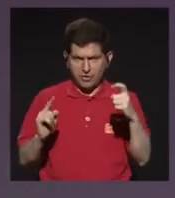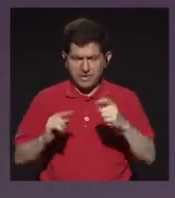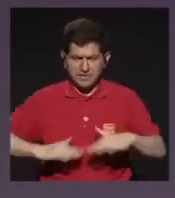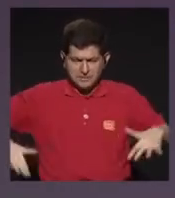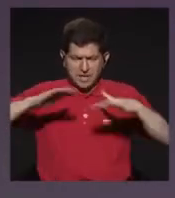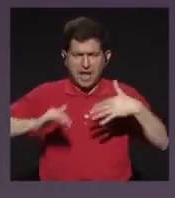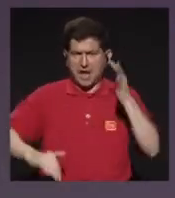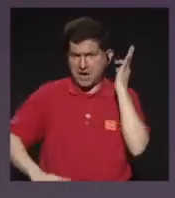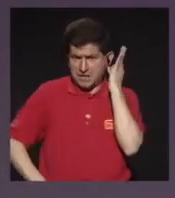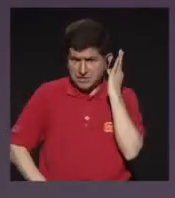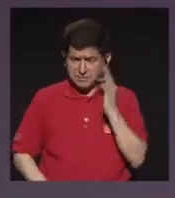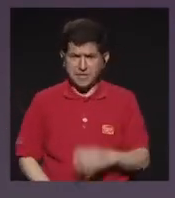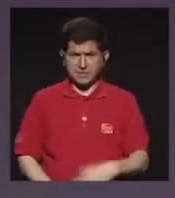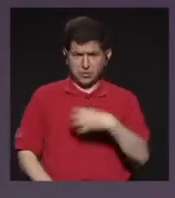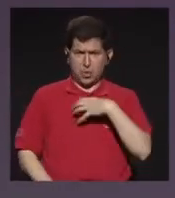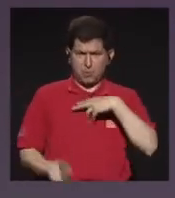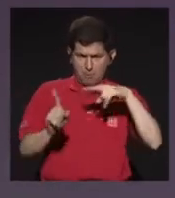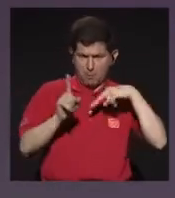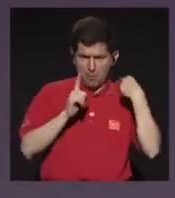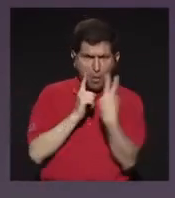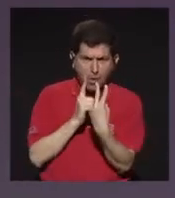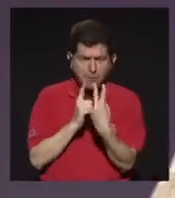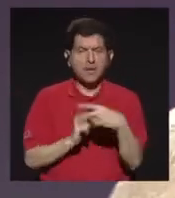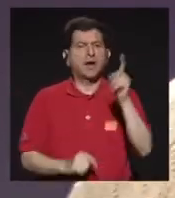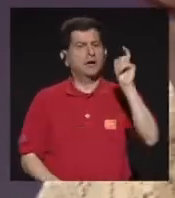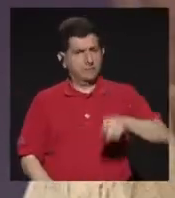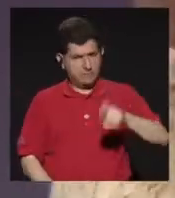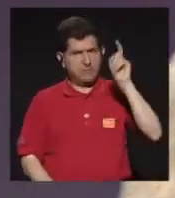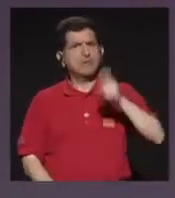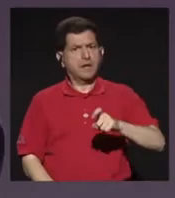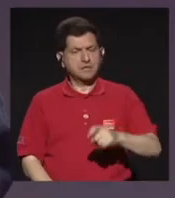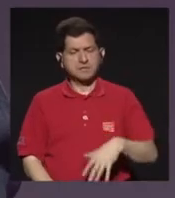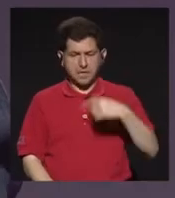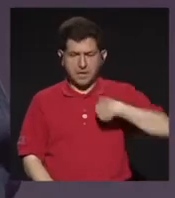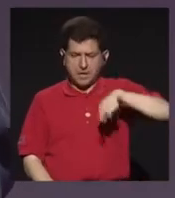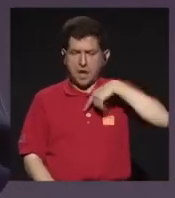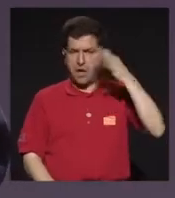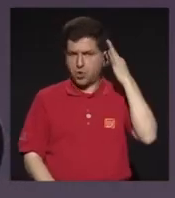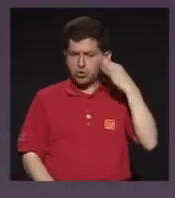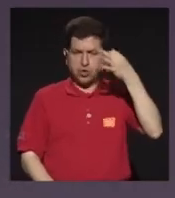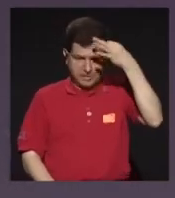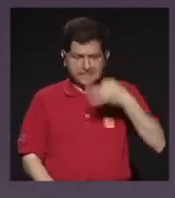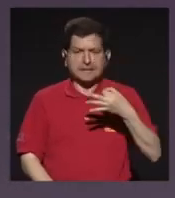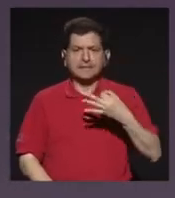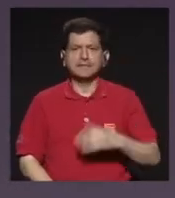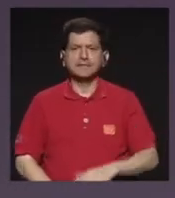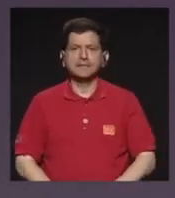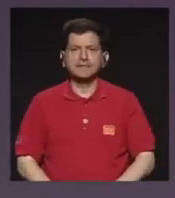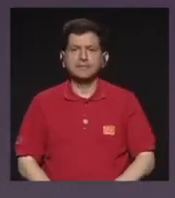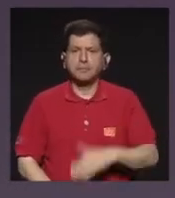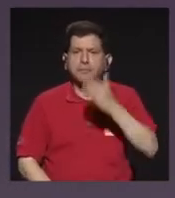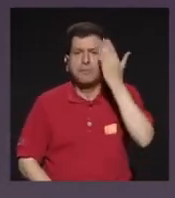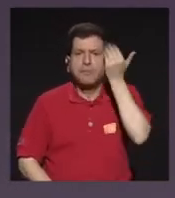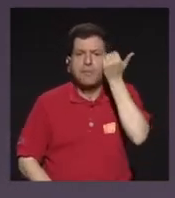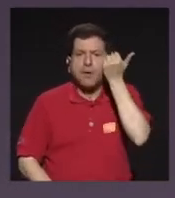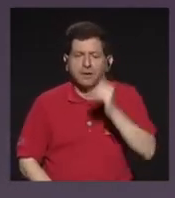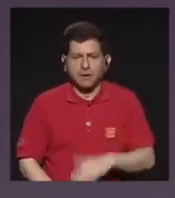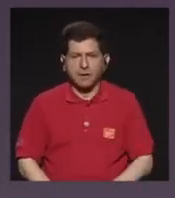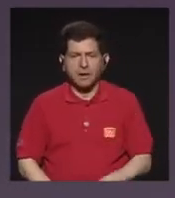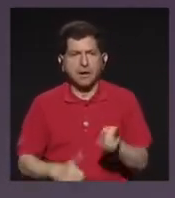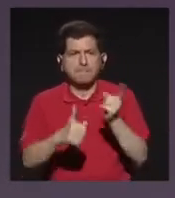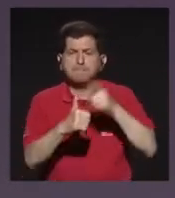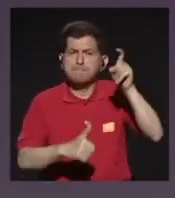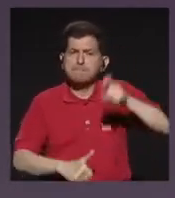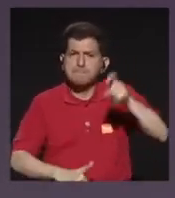mujeres, desde nuestra óptica, sí es necesario para las que creemos en eso. ¿Por qué? Porque lo primero que se